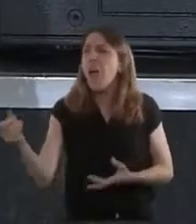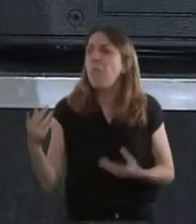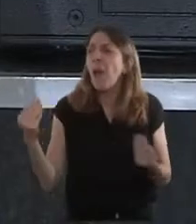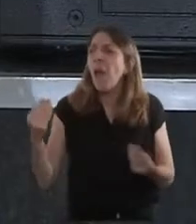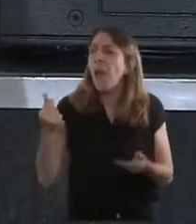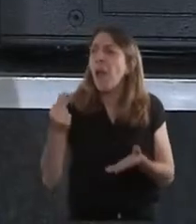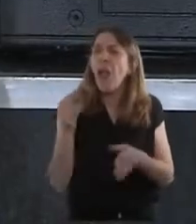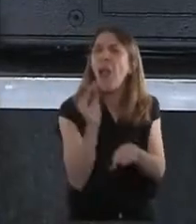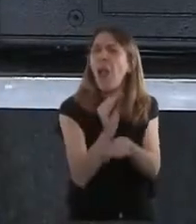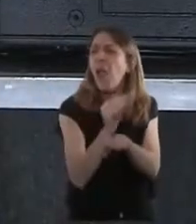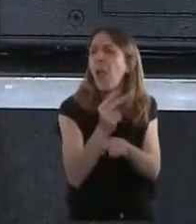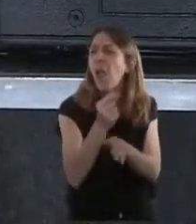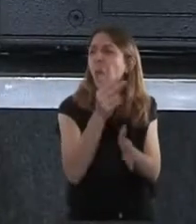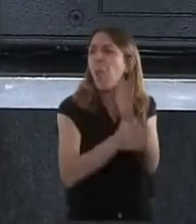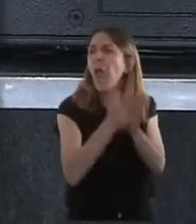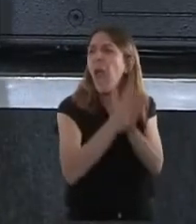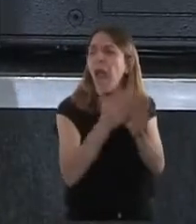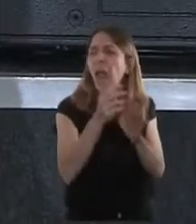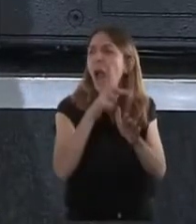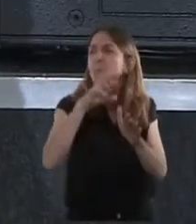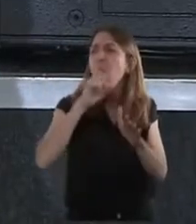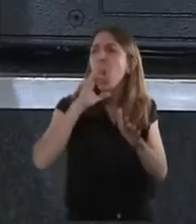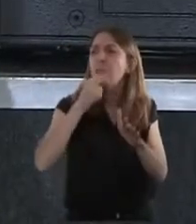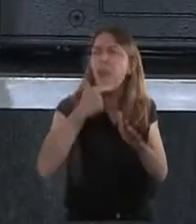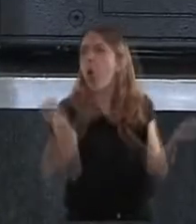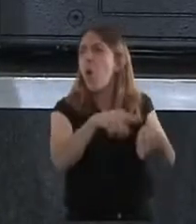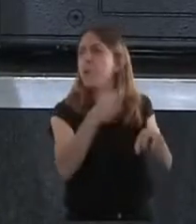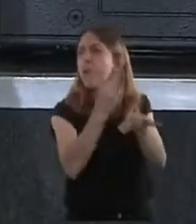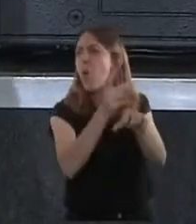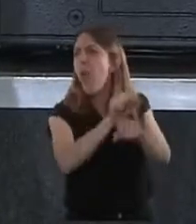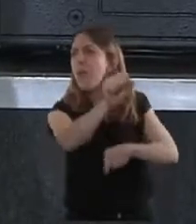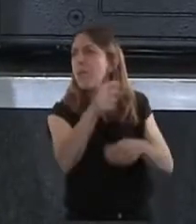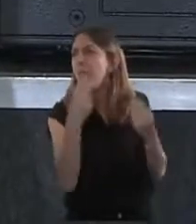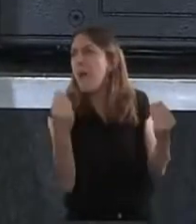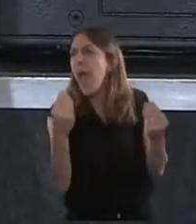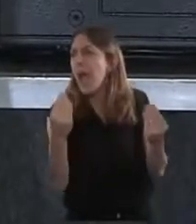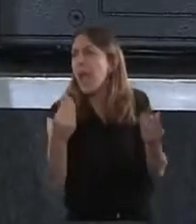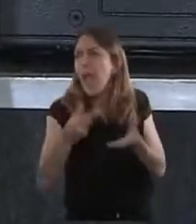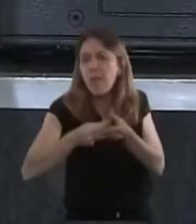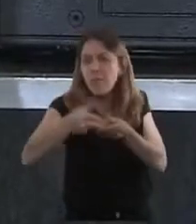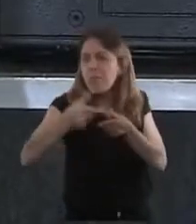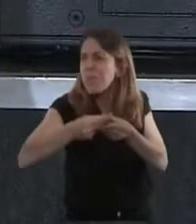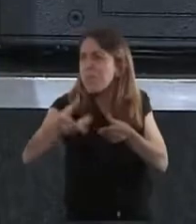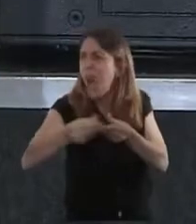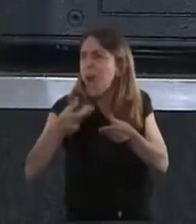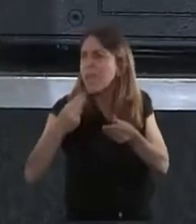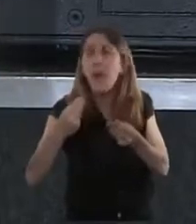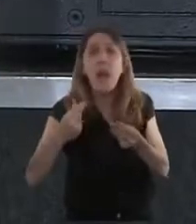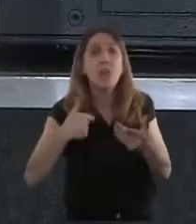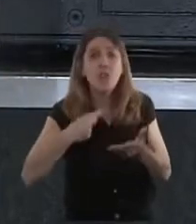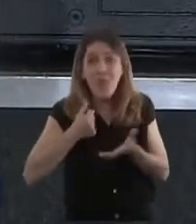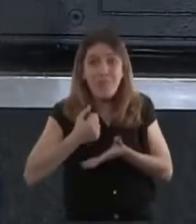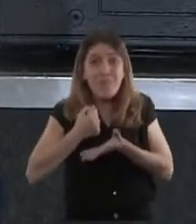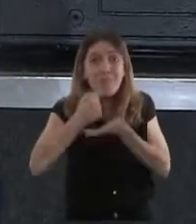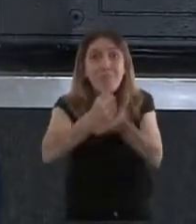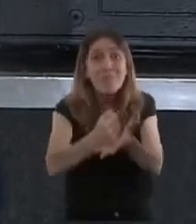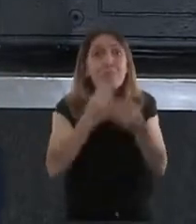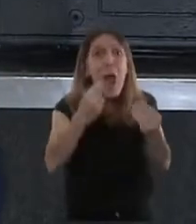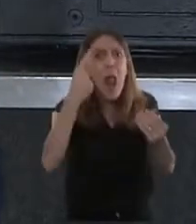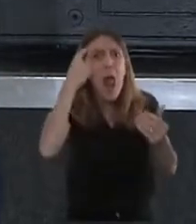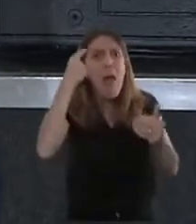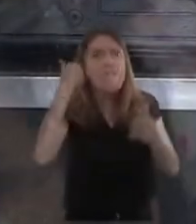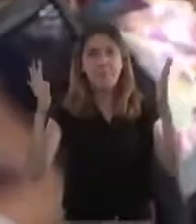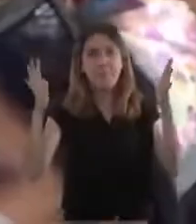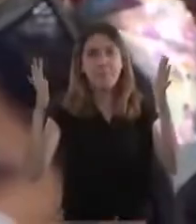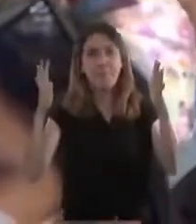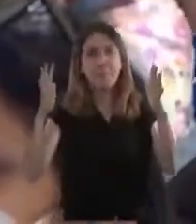becas Progresar para que los chicos terminen el colegio secundario? No estoy gastando plata, estoy invirtiendo en el futuro de la Argentina, eso estoy